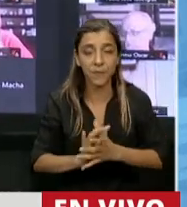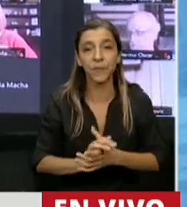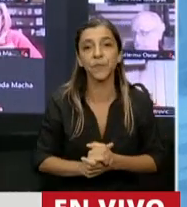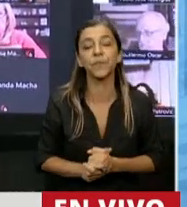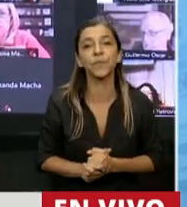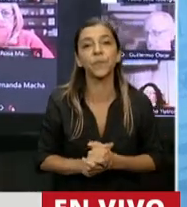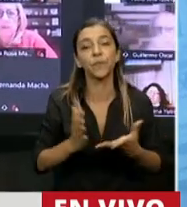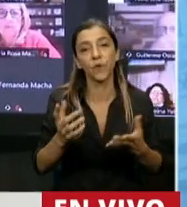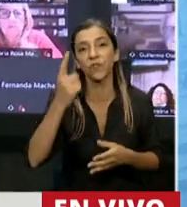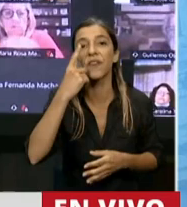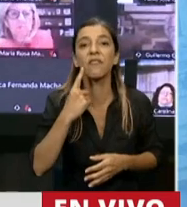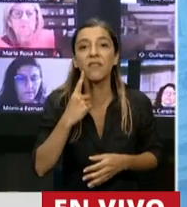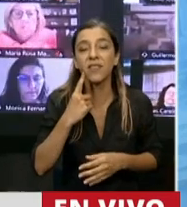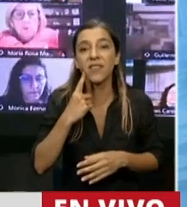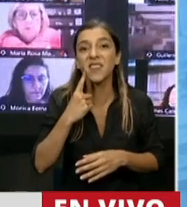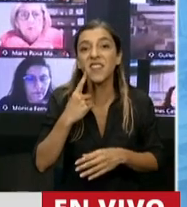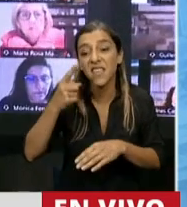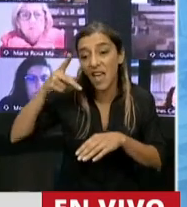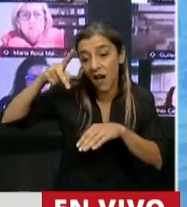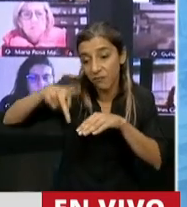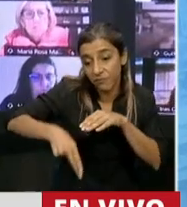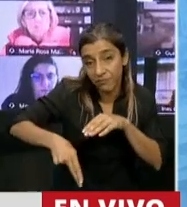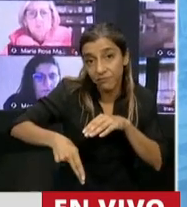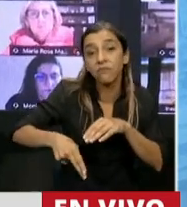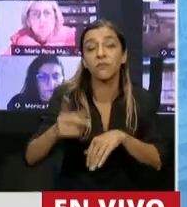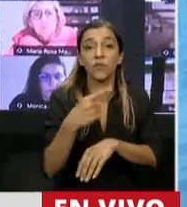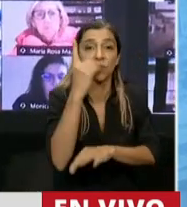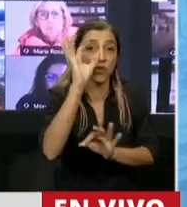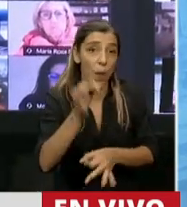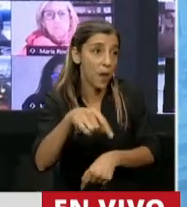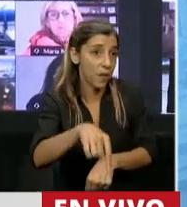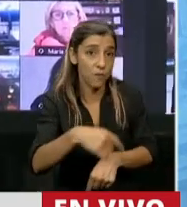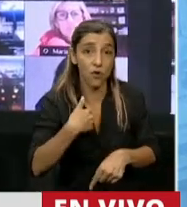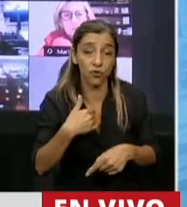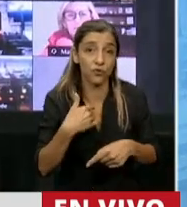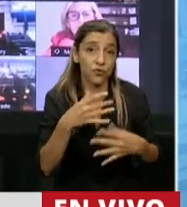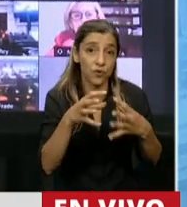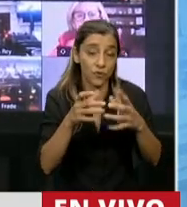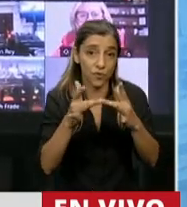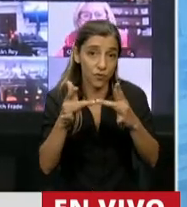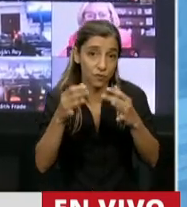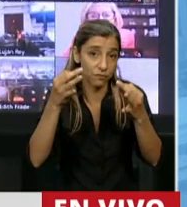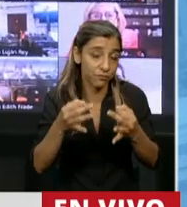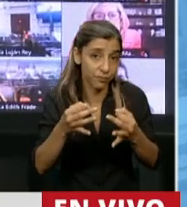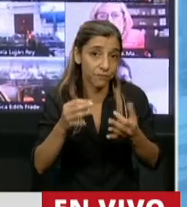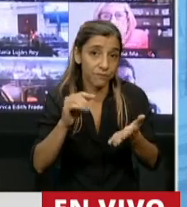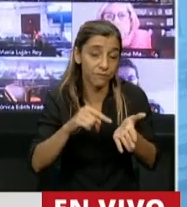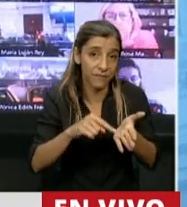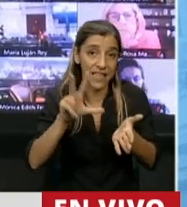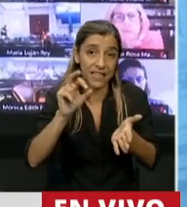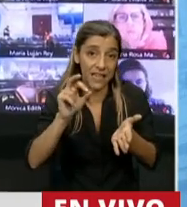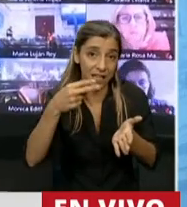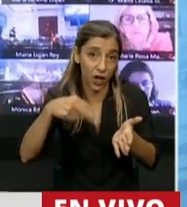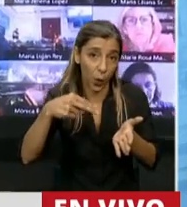el día del vencimiento respectivo, vale recordar, está en el acta, era el 30 de noviembre próximo pasado.